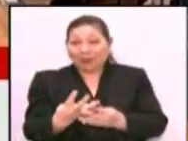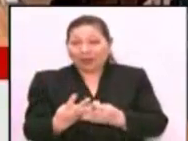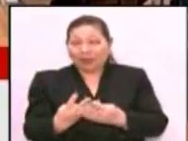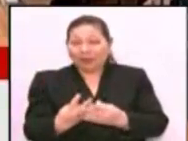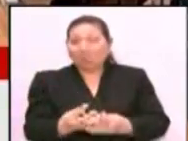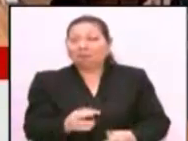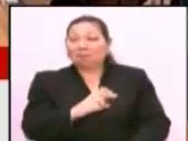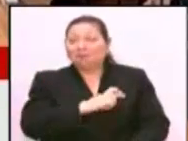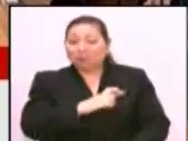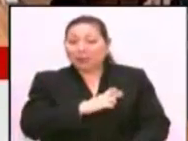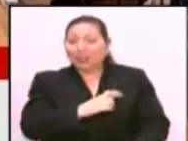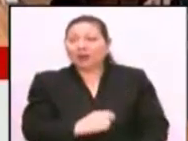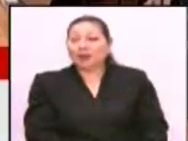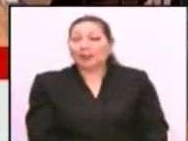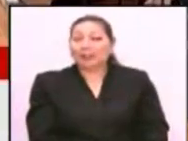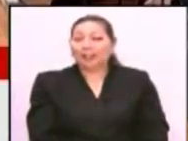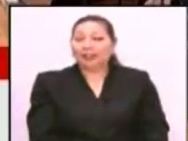primarios.